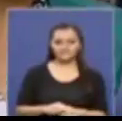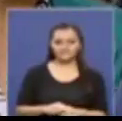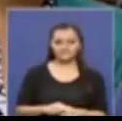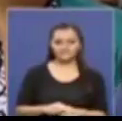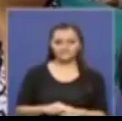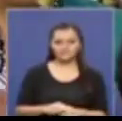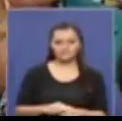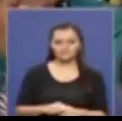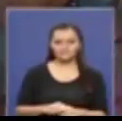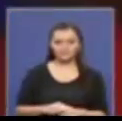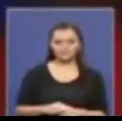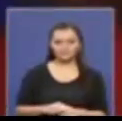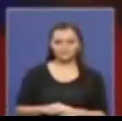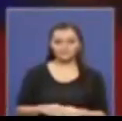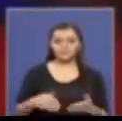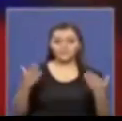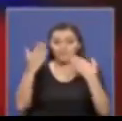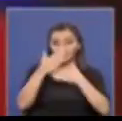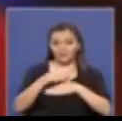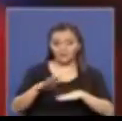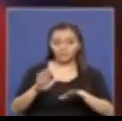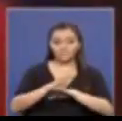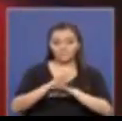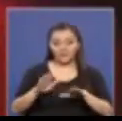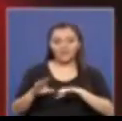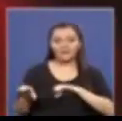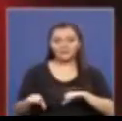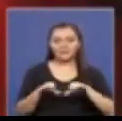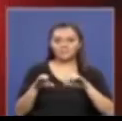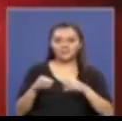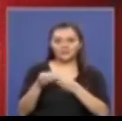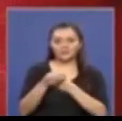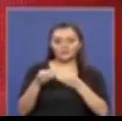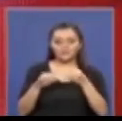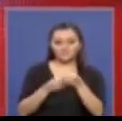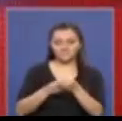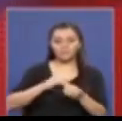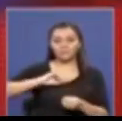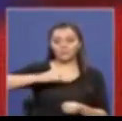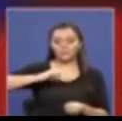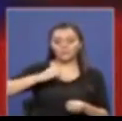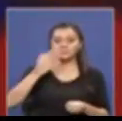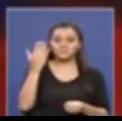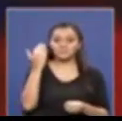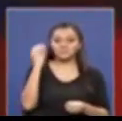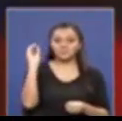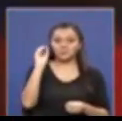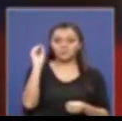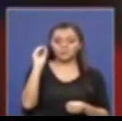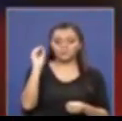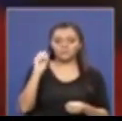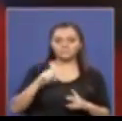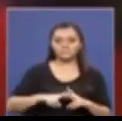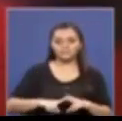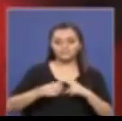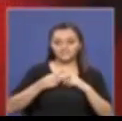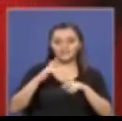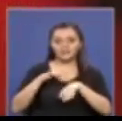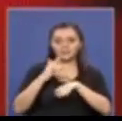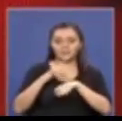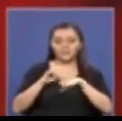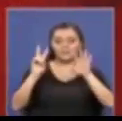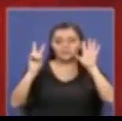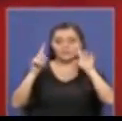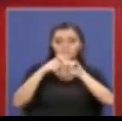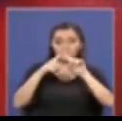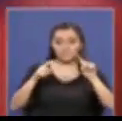Bien, luego pues acabamos la jornada con actividades de despacho. Jueves 15 de octubre, ¿no? Empezamos temprano, 7:30